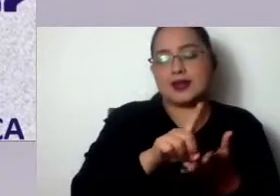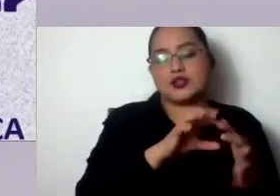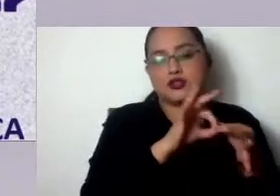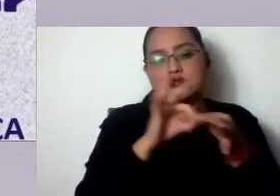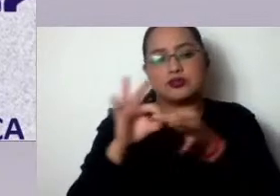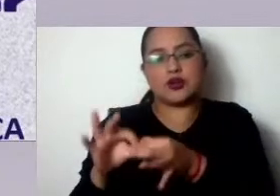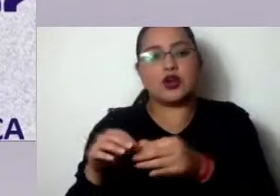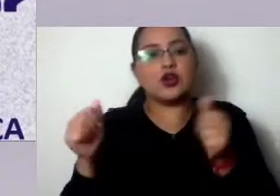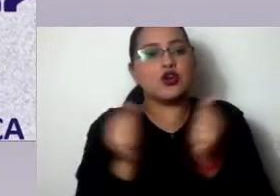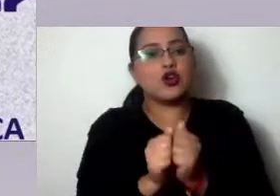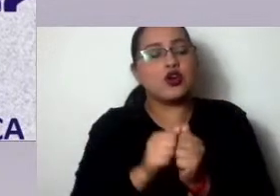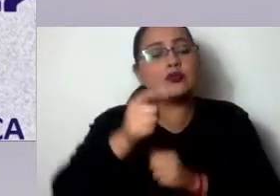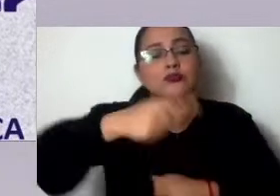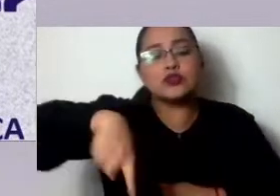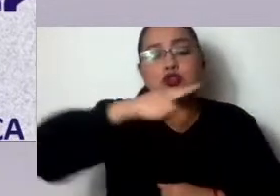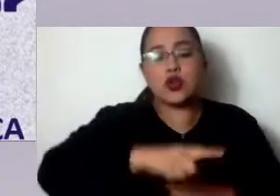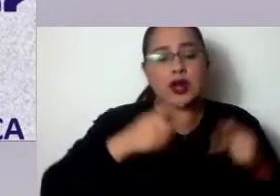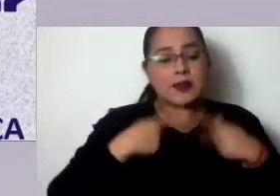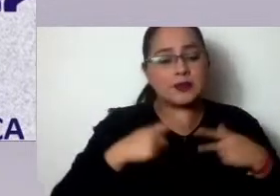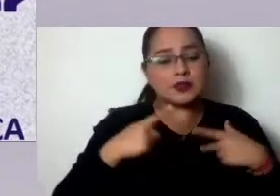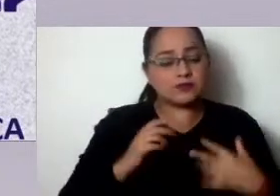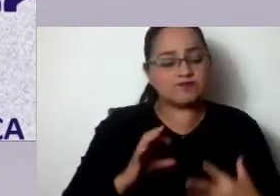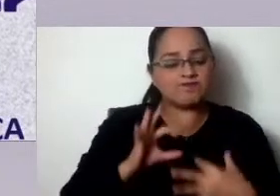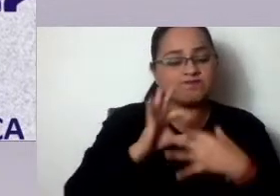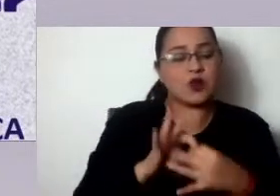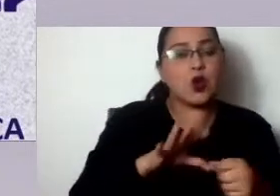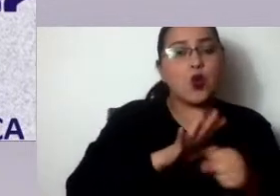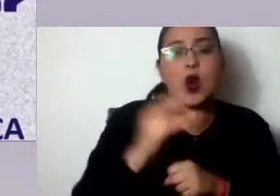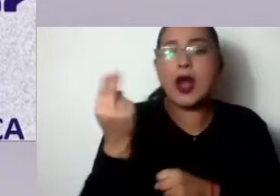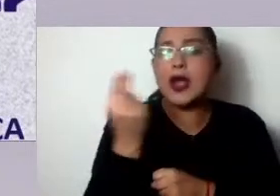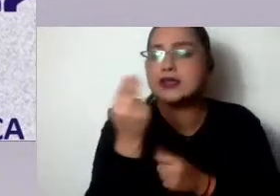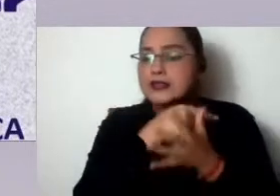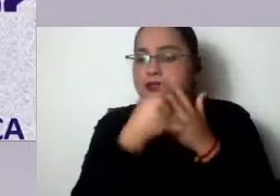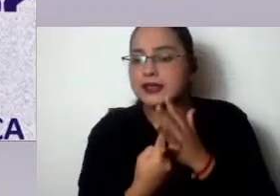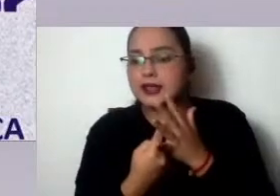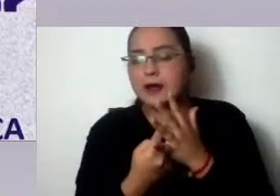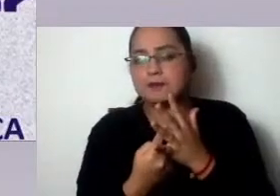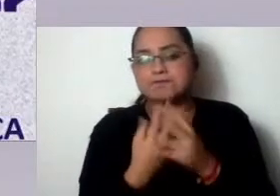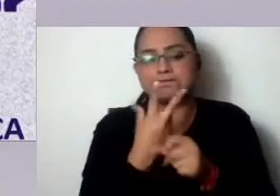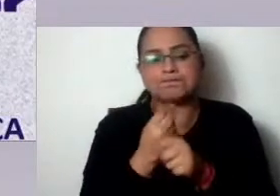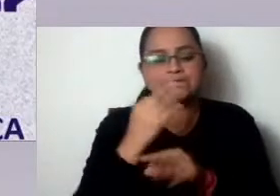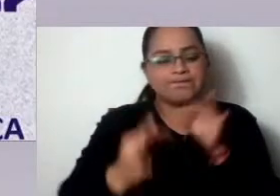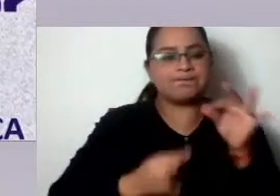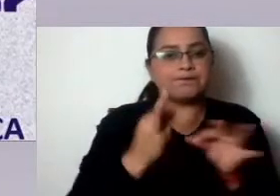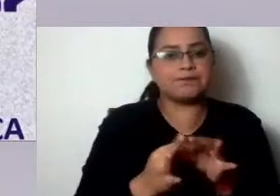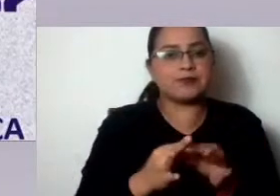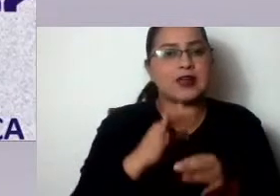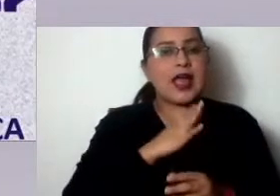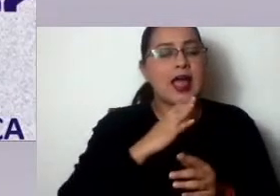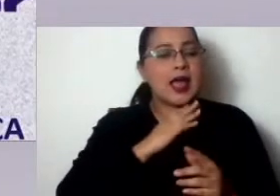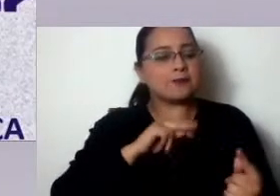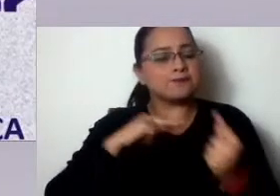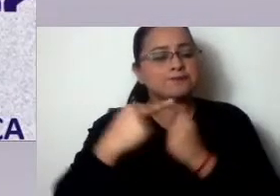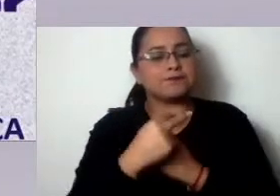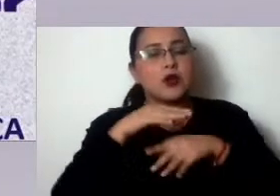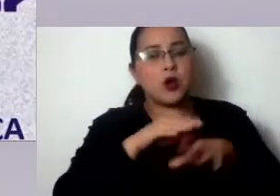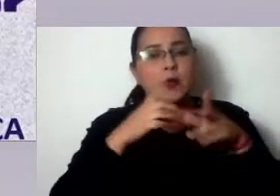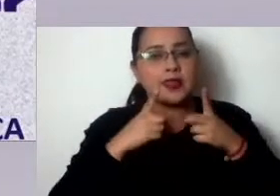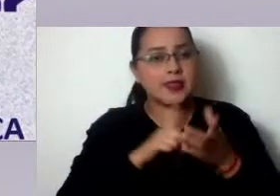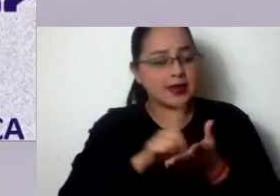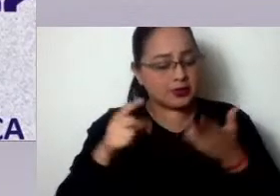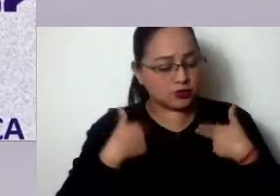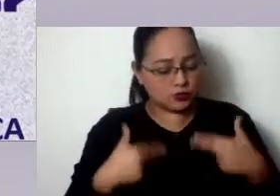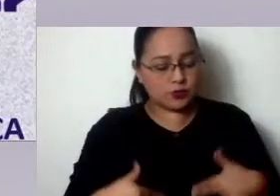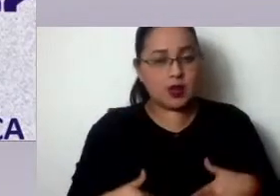con la satisfacción de necesidades básicas de las personas comprenden distintos derechos humanos entre